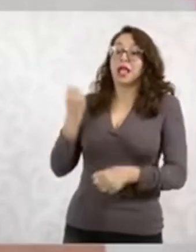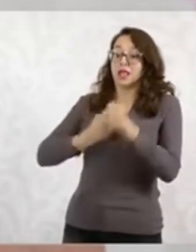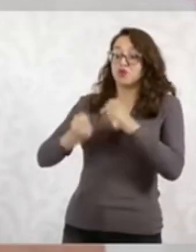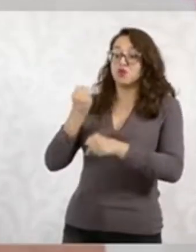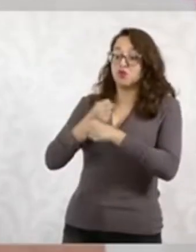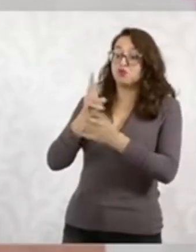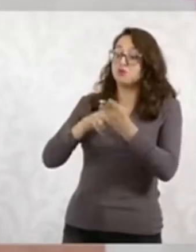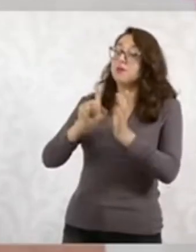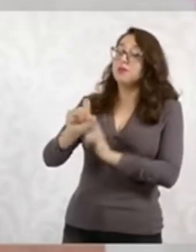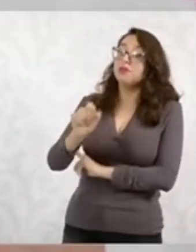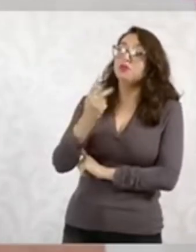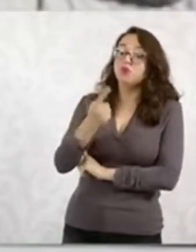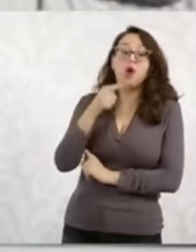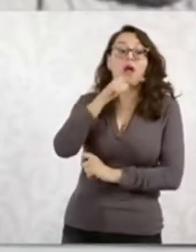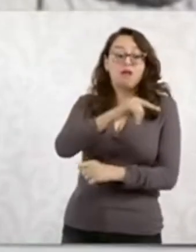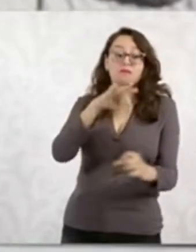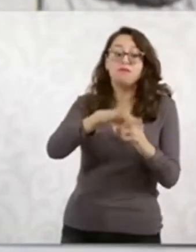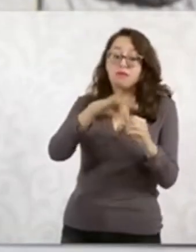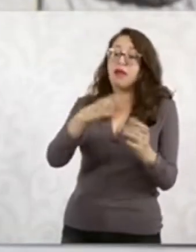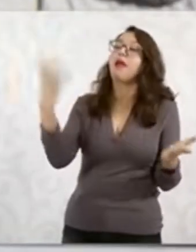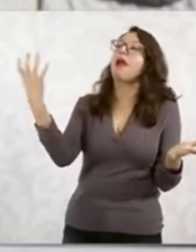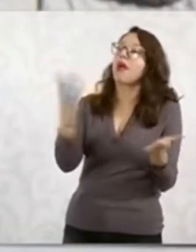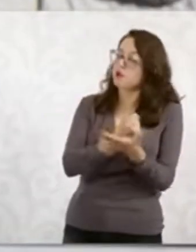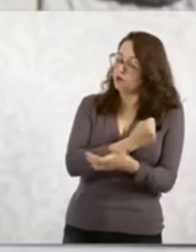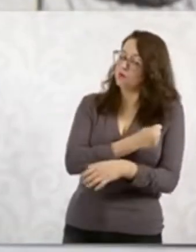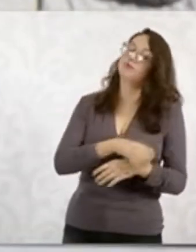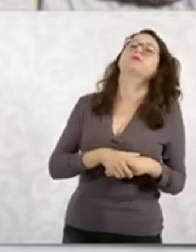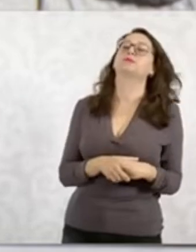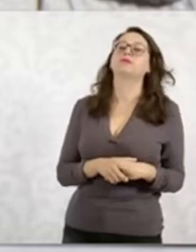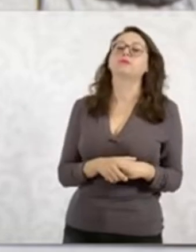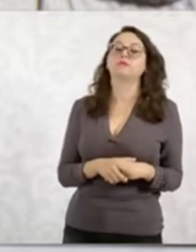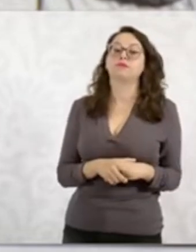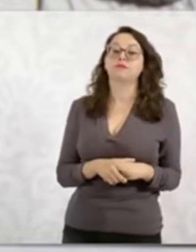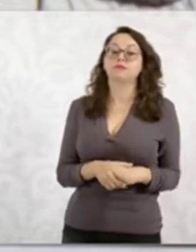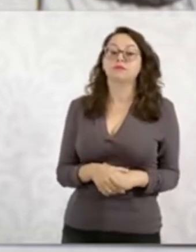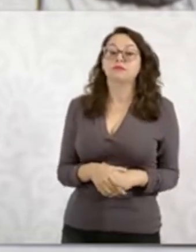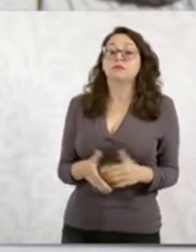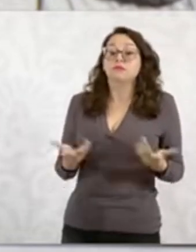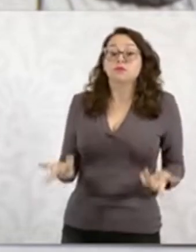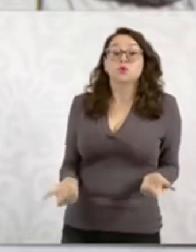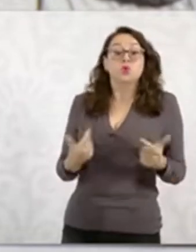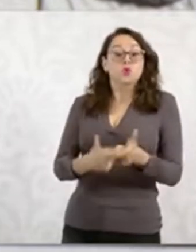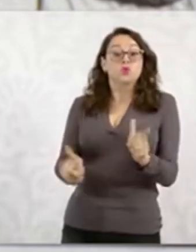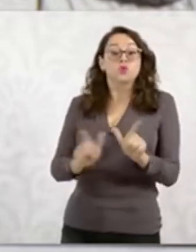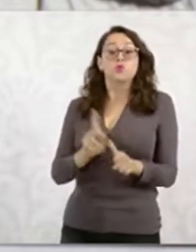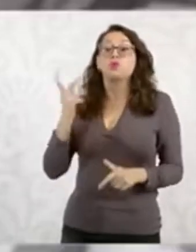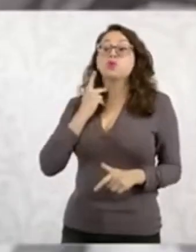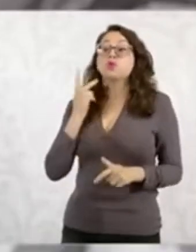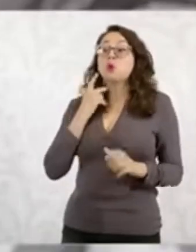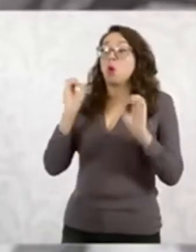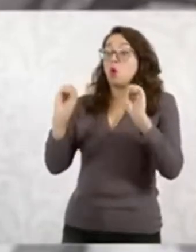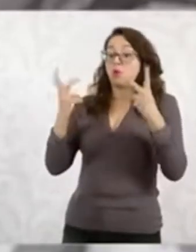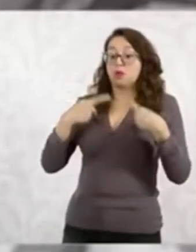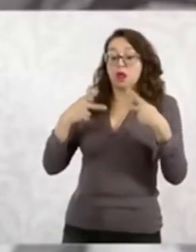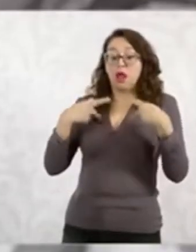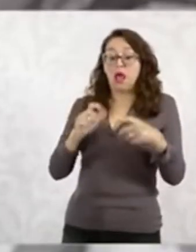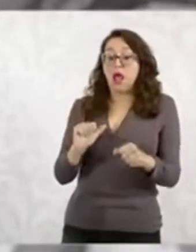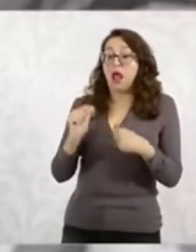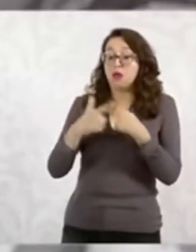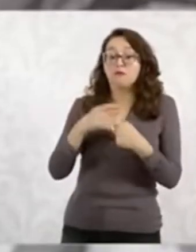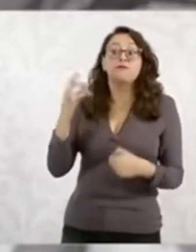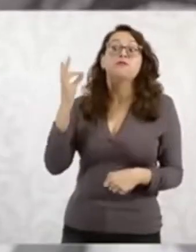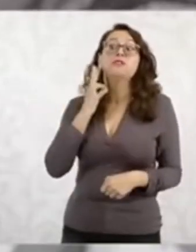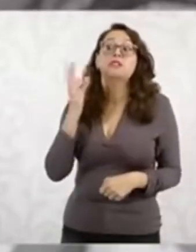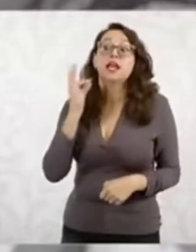se validó, incluso si un partido político o un ciudadano hubiera presentado ante la